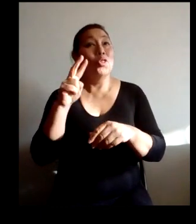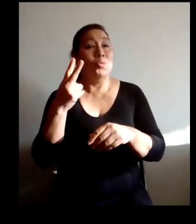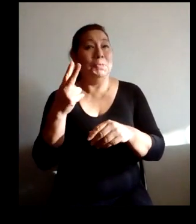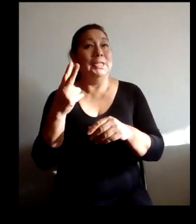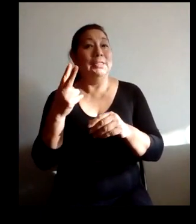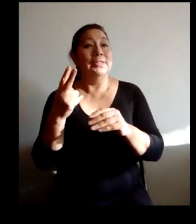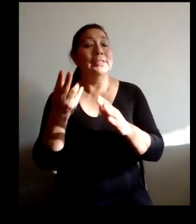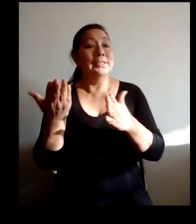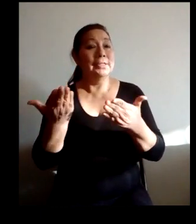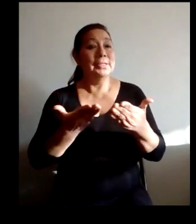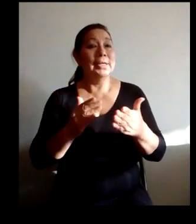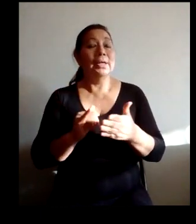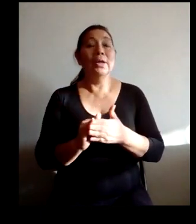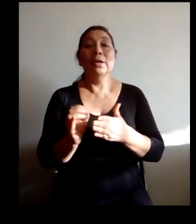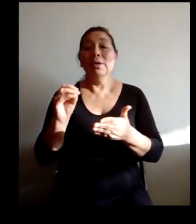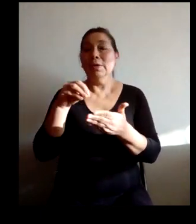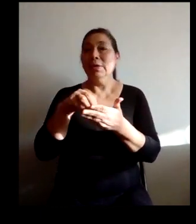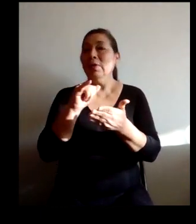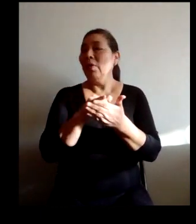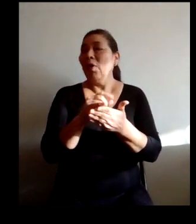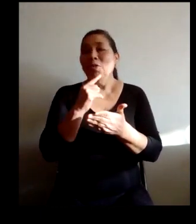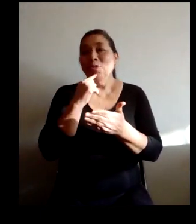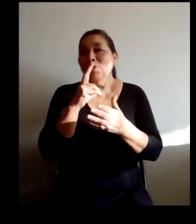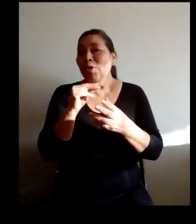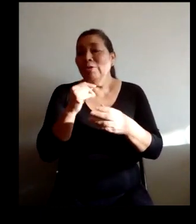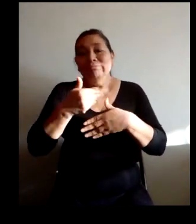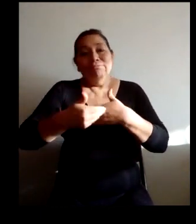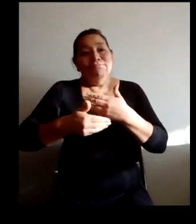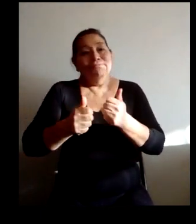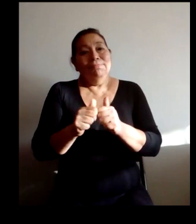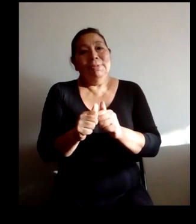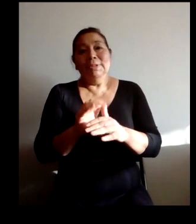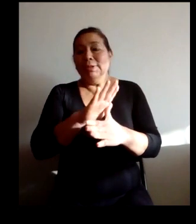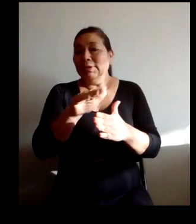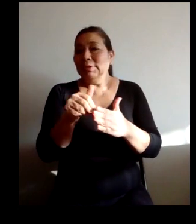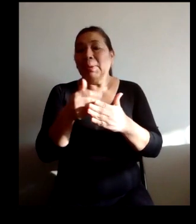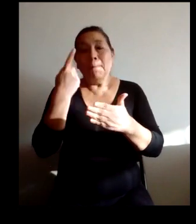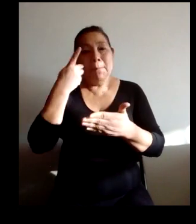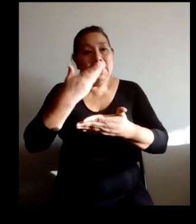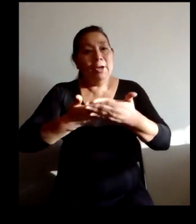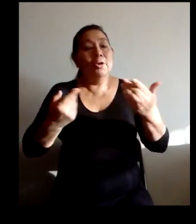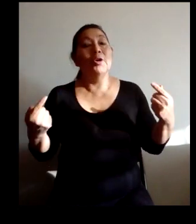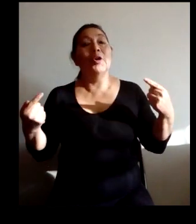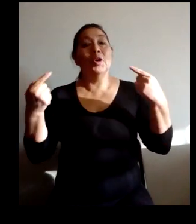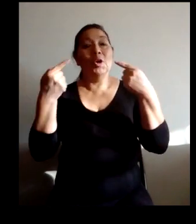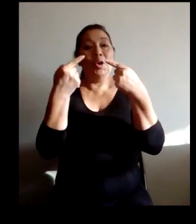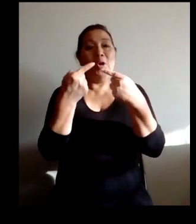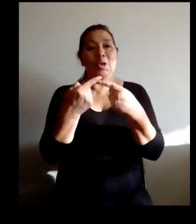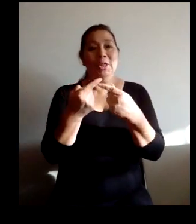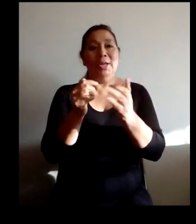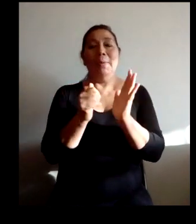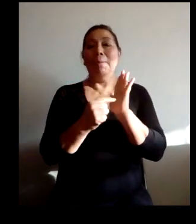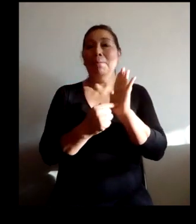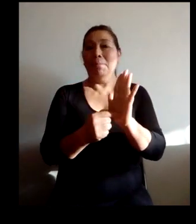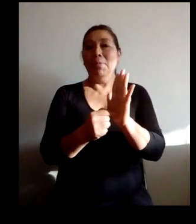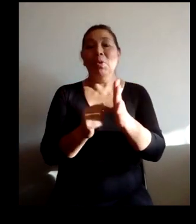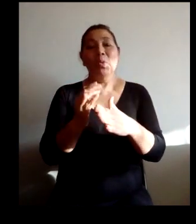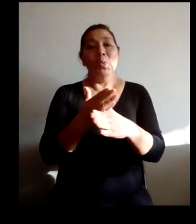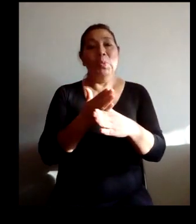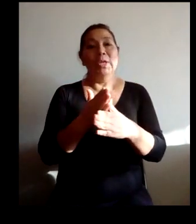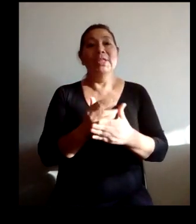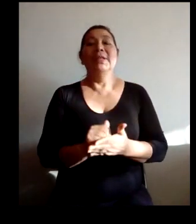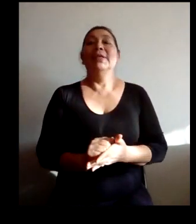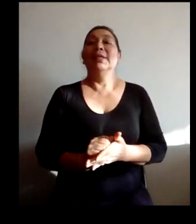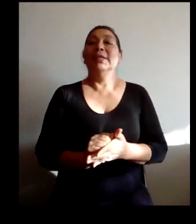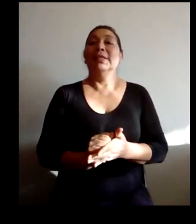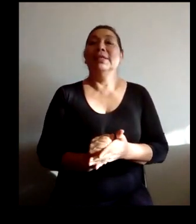de abril de 2017, ambos documentos no generan, en todo caso, no son idóneos para contradecir el certificado médico presentado por nuestra